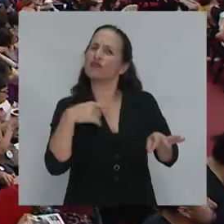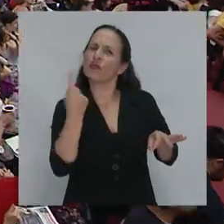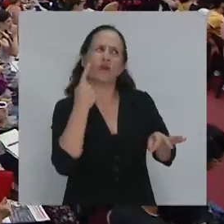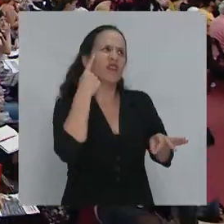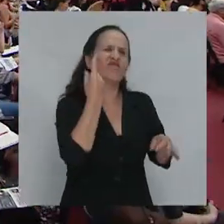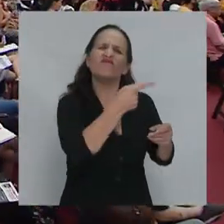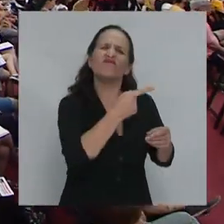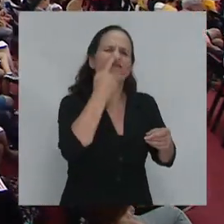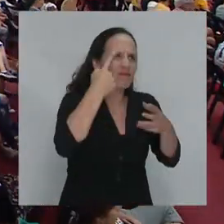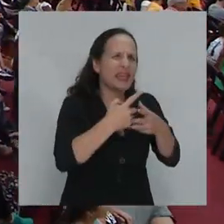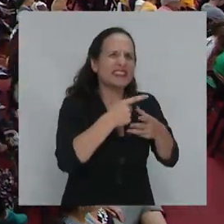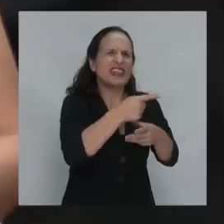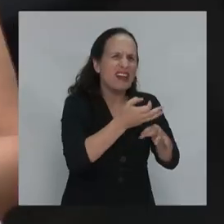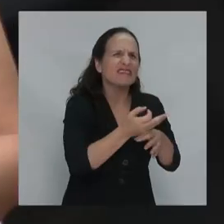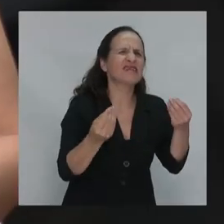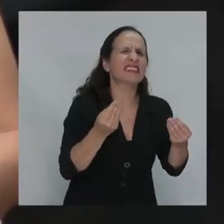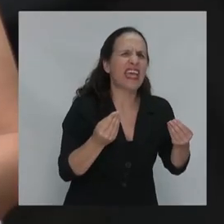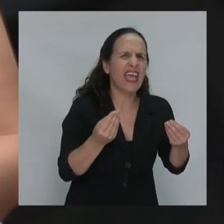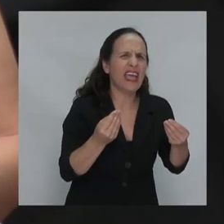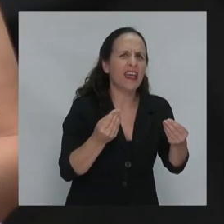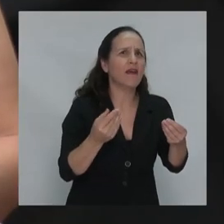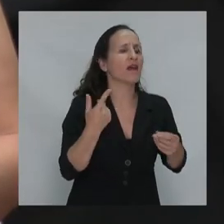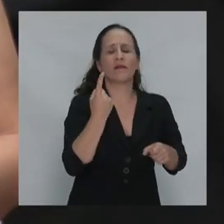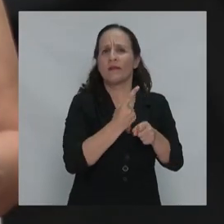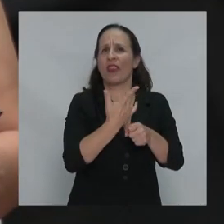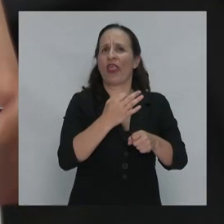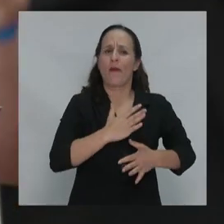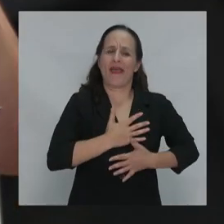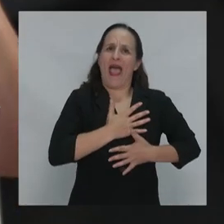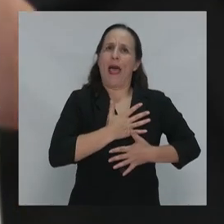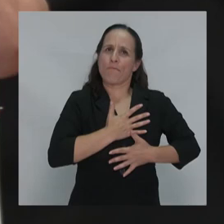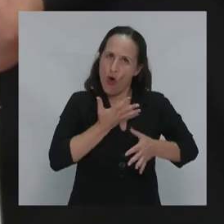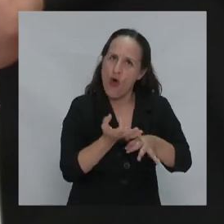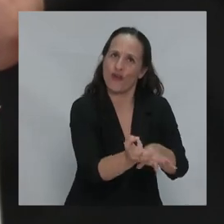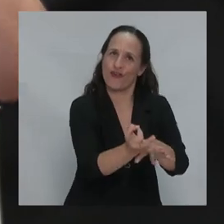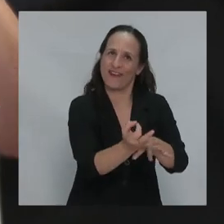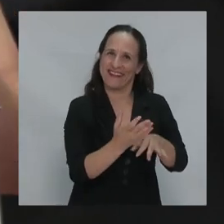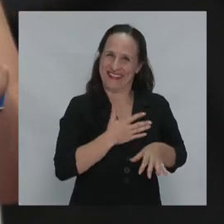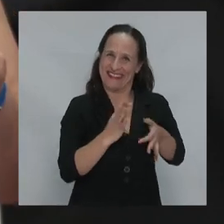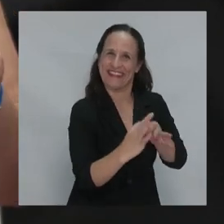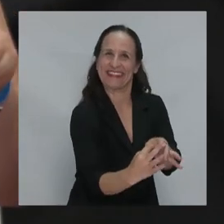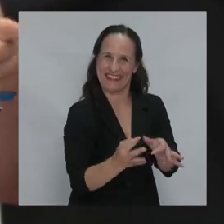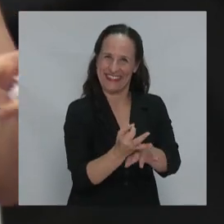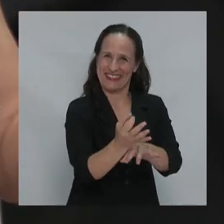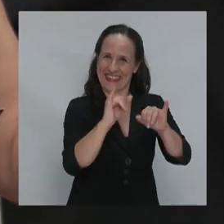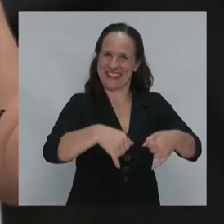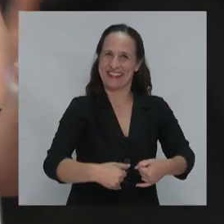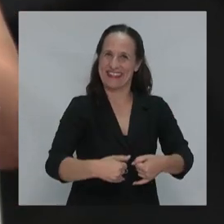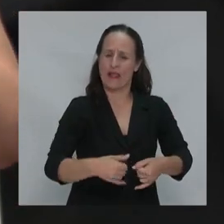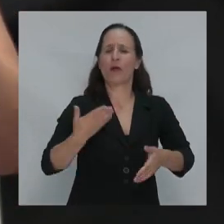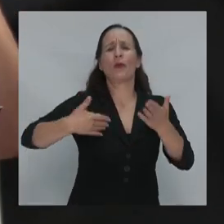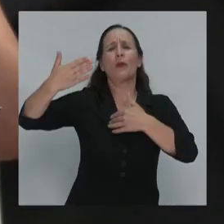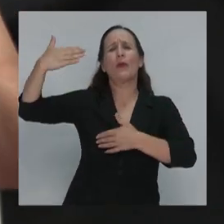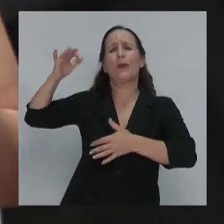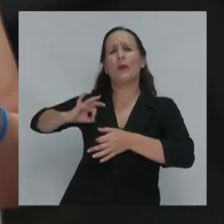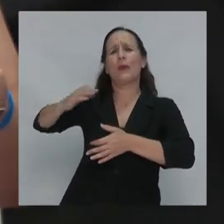que la mejor interpelación es la que se hace desde el amor. Porque hace 26 siglos ocurre que el amor es